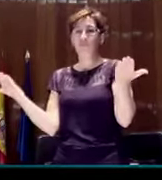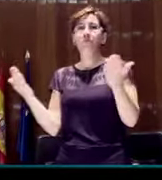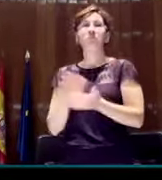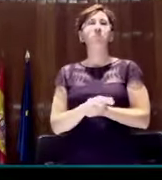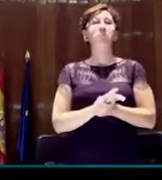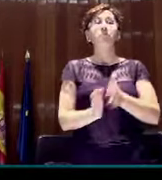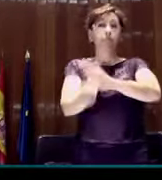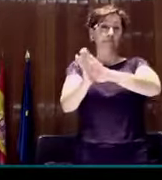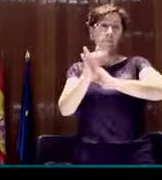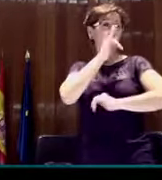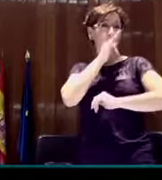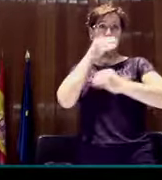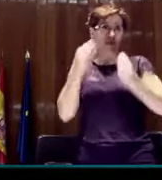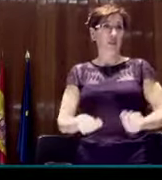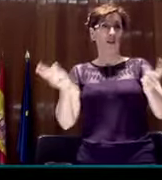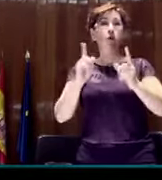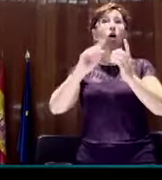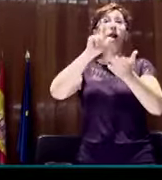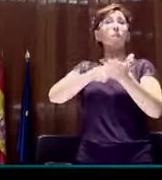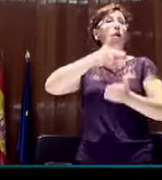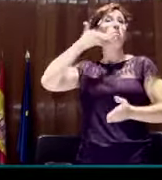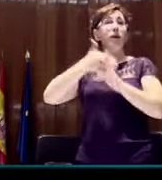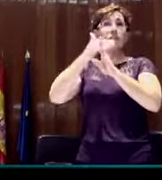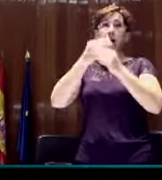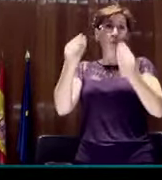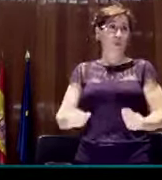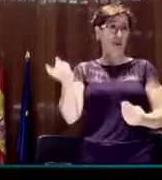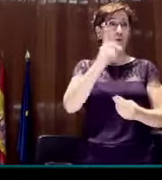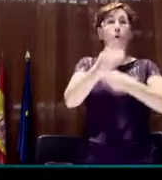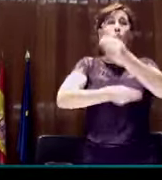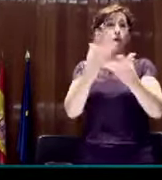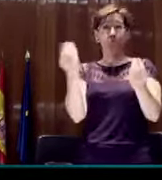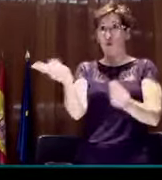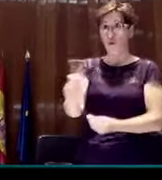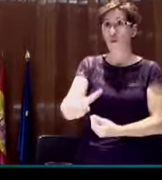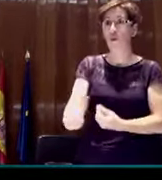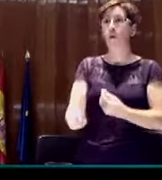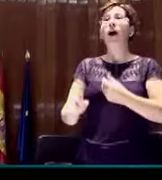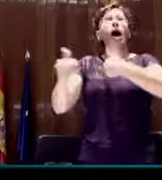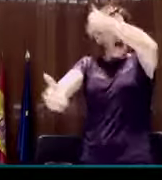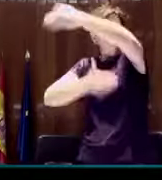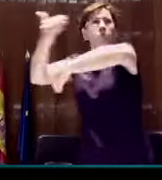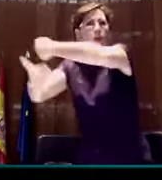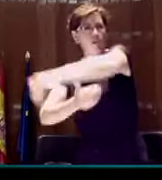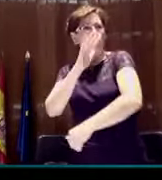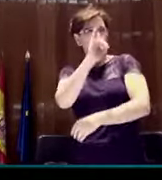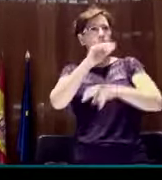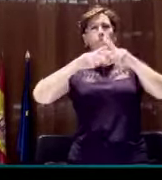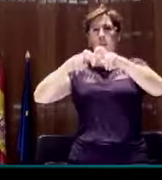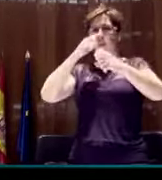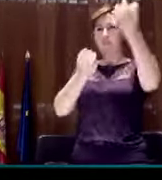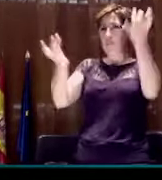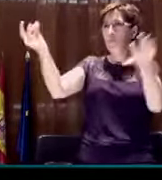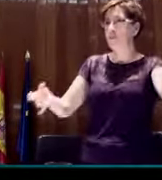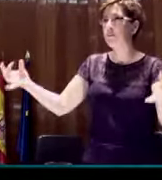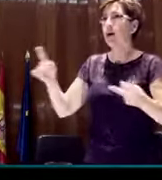Seguimos en precario, es una lengua que no tiene mucho prestigio, que no se usa mucho, cada vez hemos avanzado mucho, ¿eh? Cada vez hay más investigaciones,